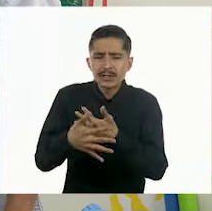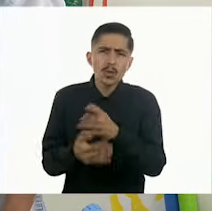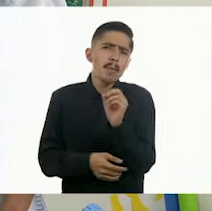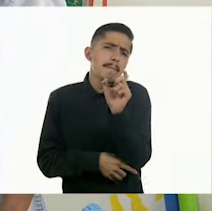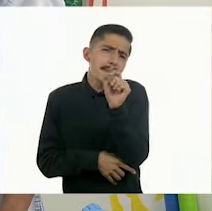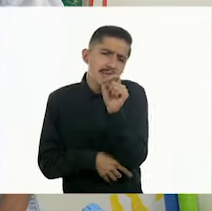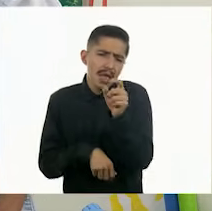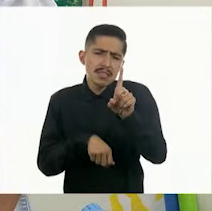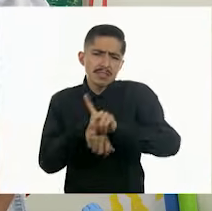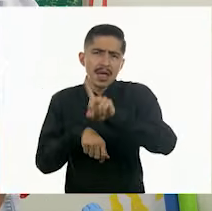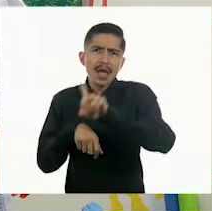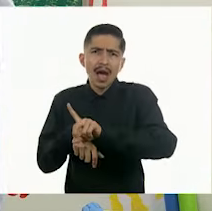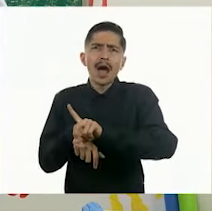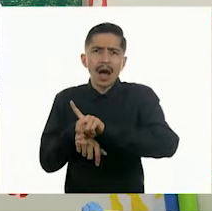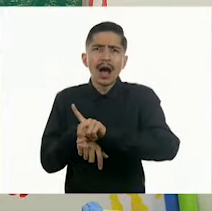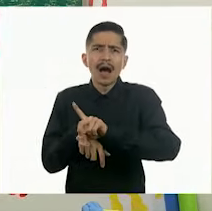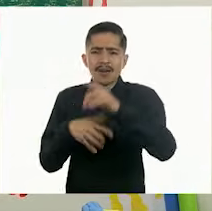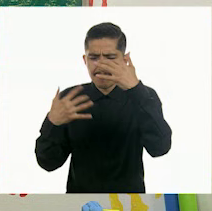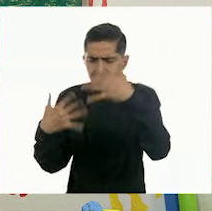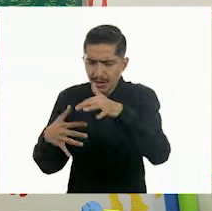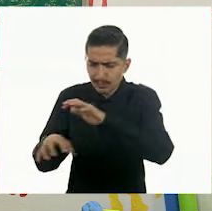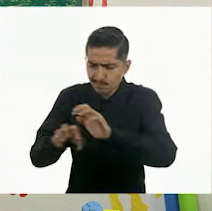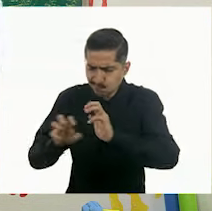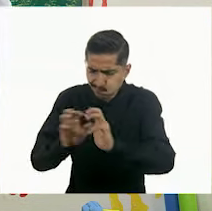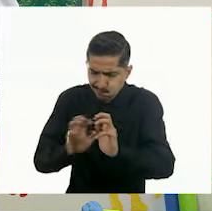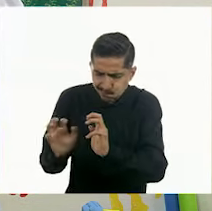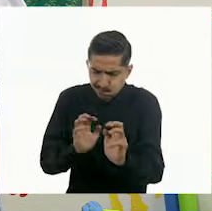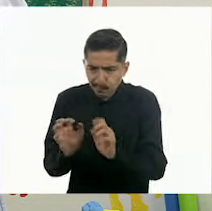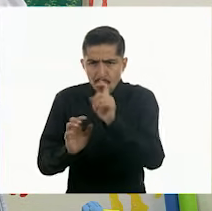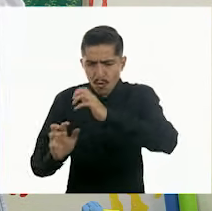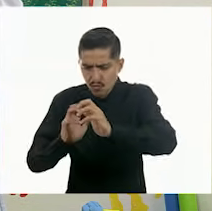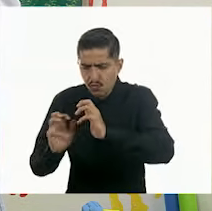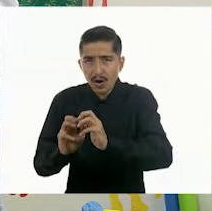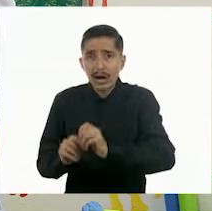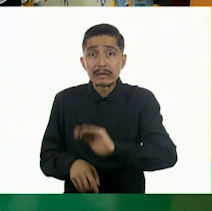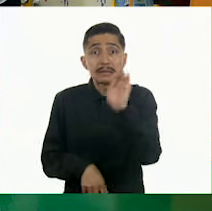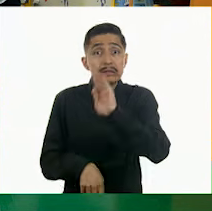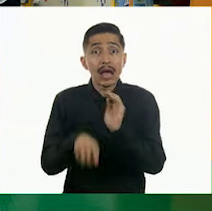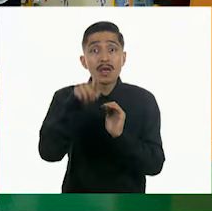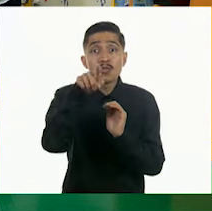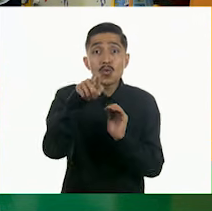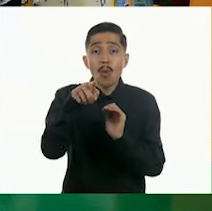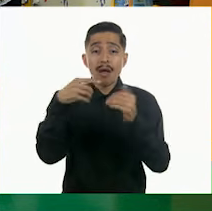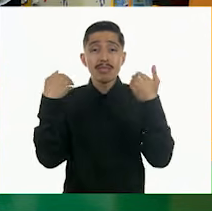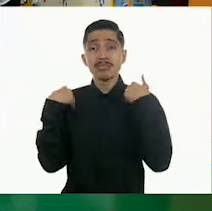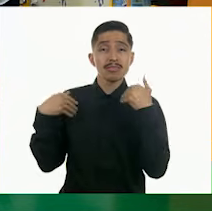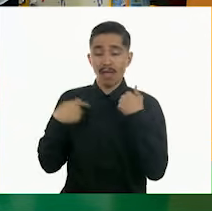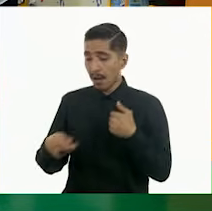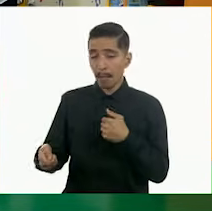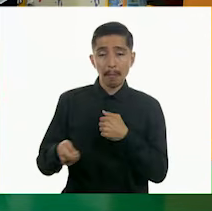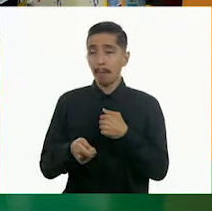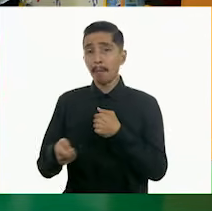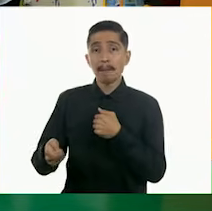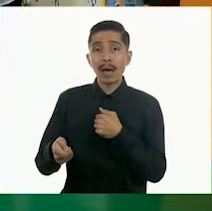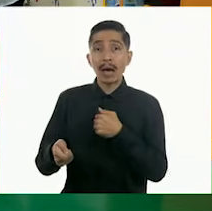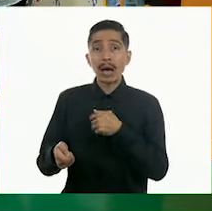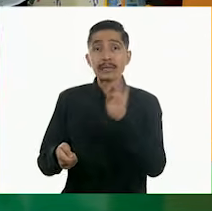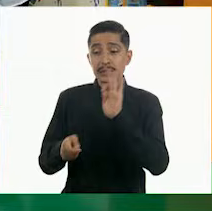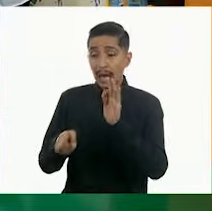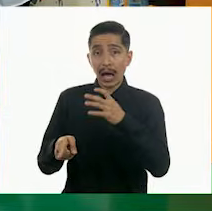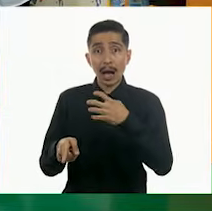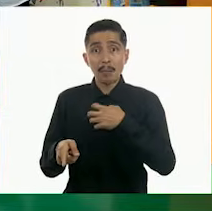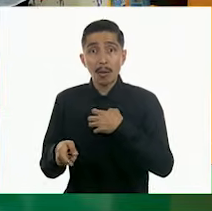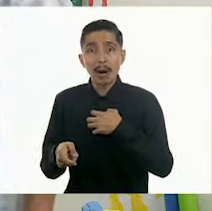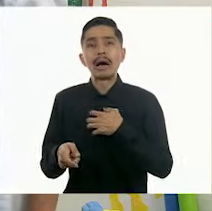que no afecte su pelaje. Claro. Cuando lo saques a pasear, recoge por favor los desechos y